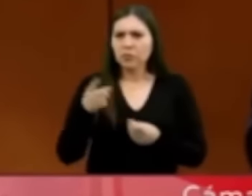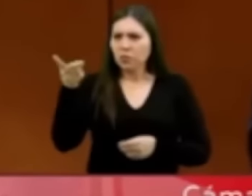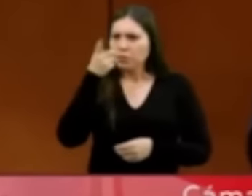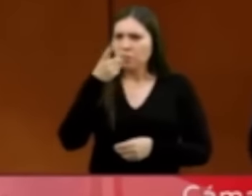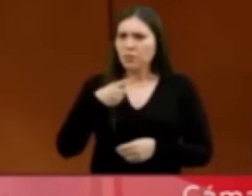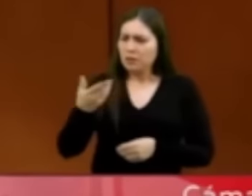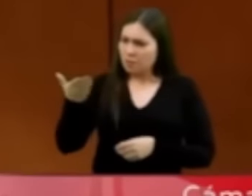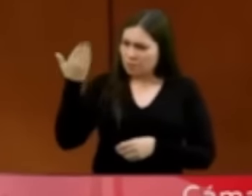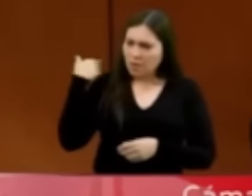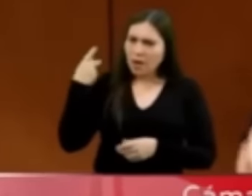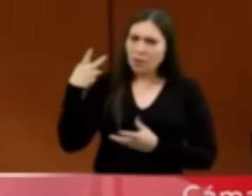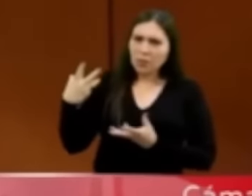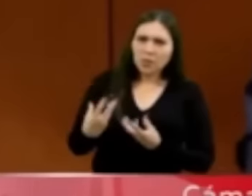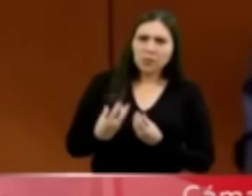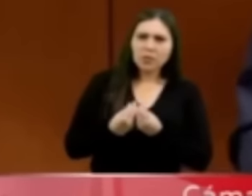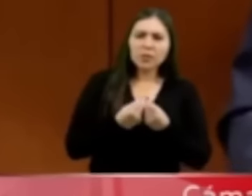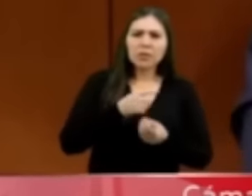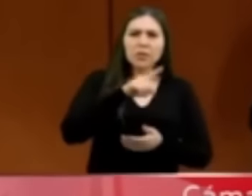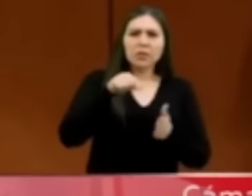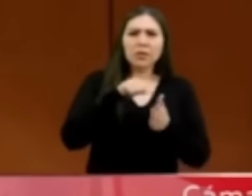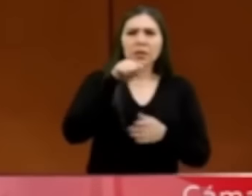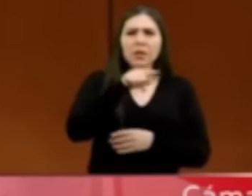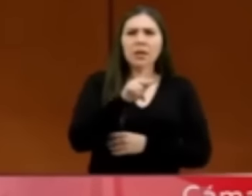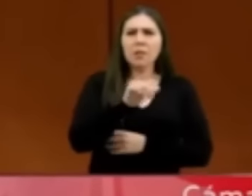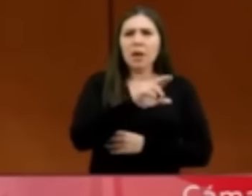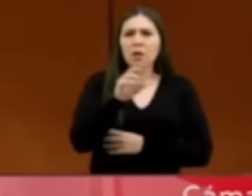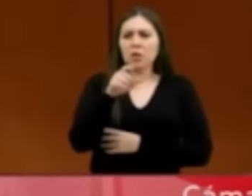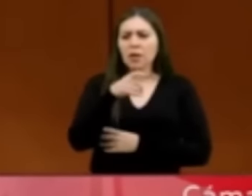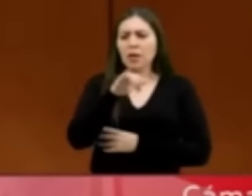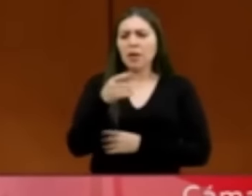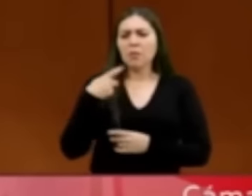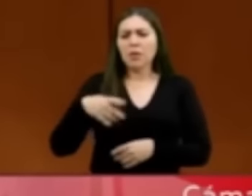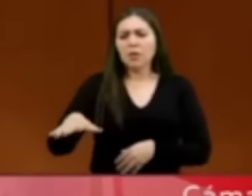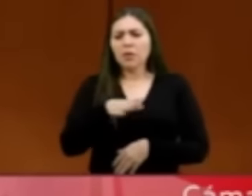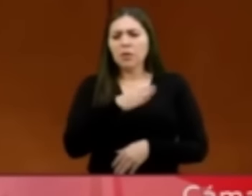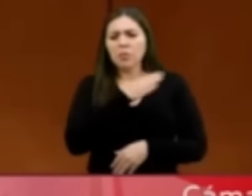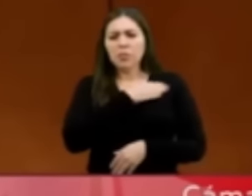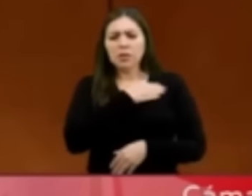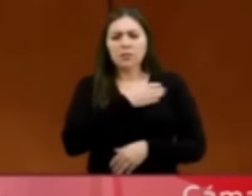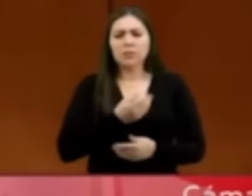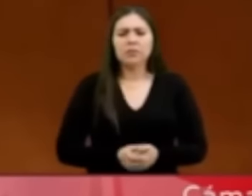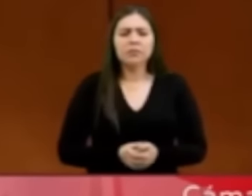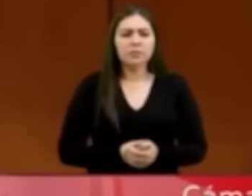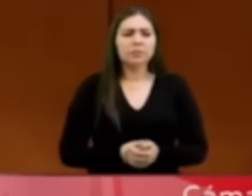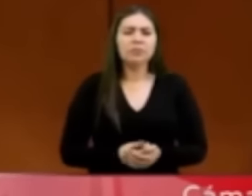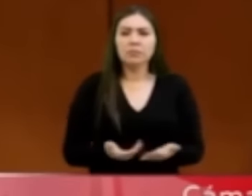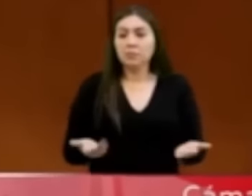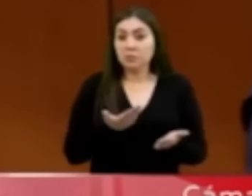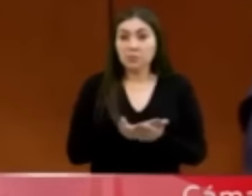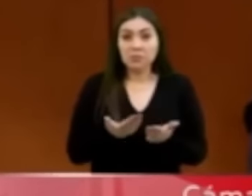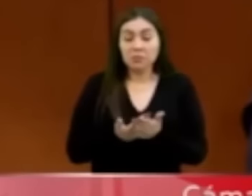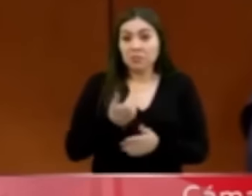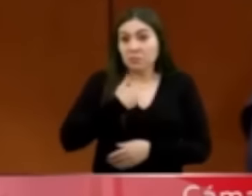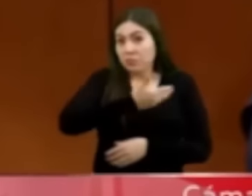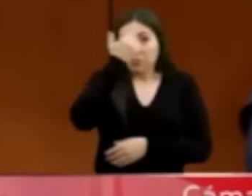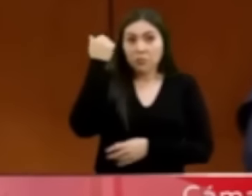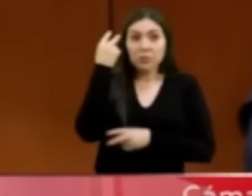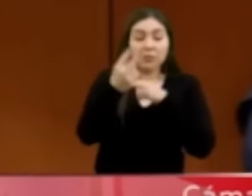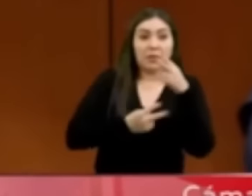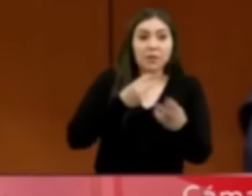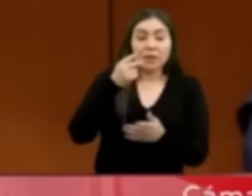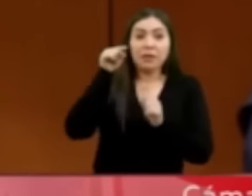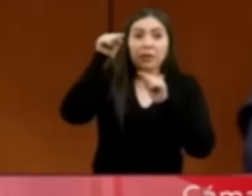buena sensación de la gente. No sé ahora, querido Miguel, si vayas a poder presentarte en la parroquia, porque tal